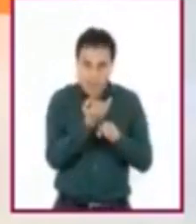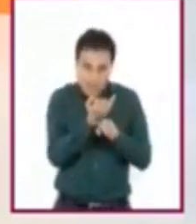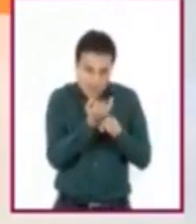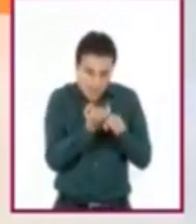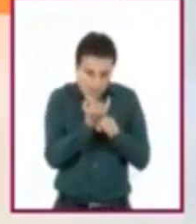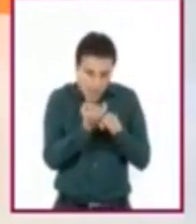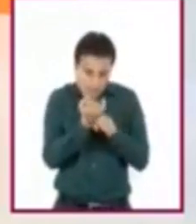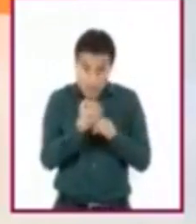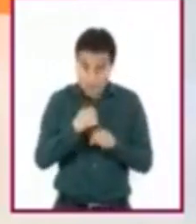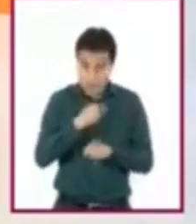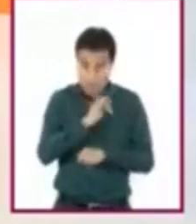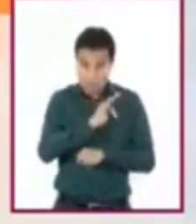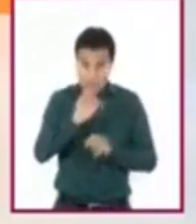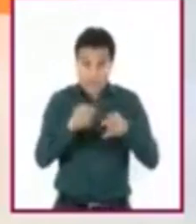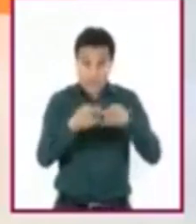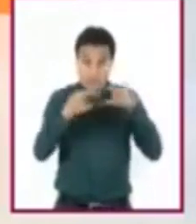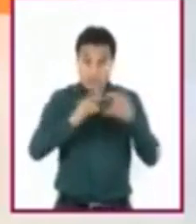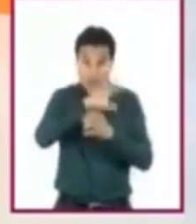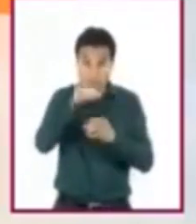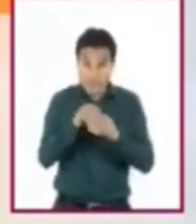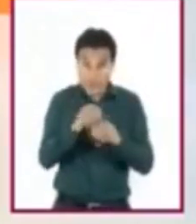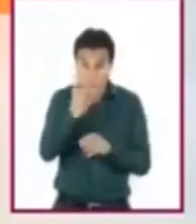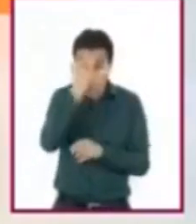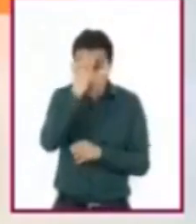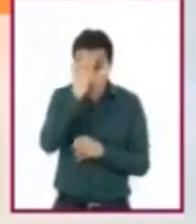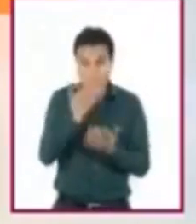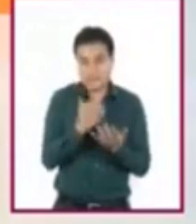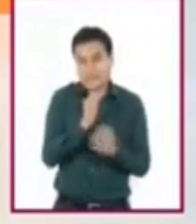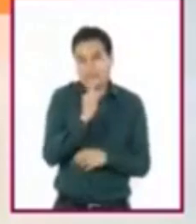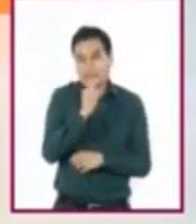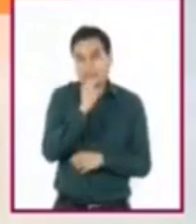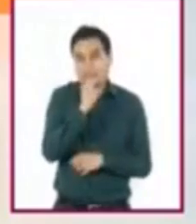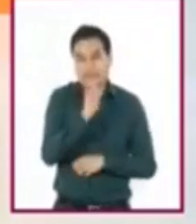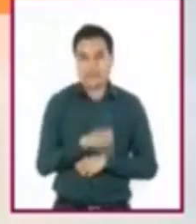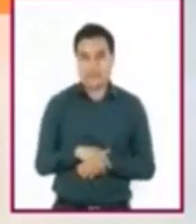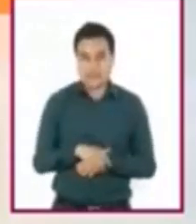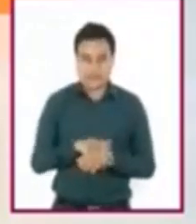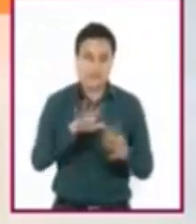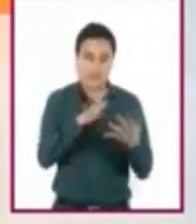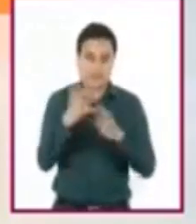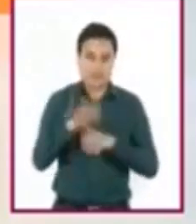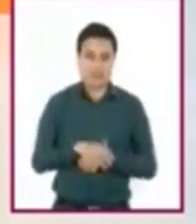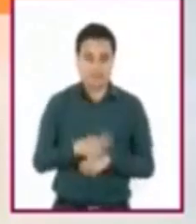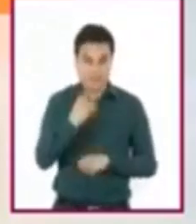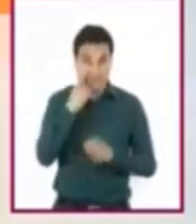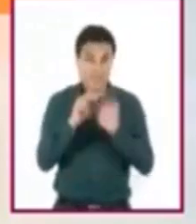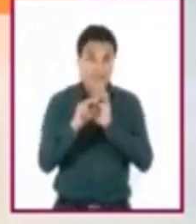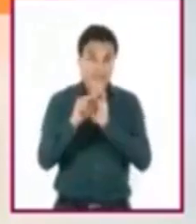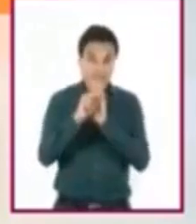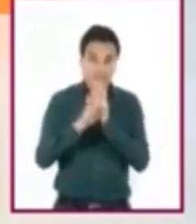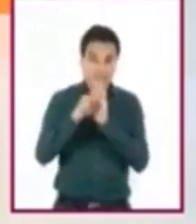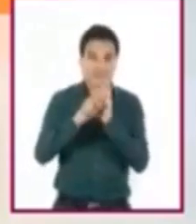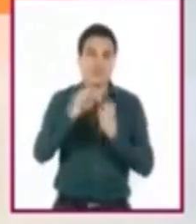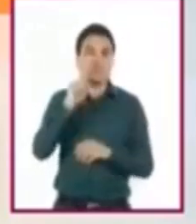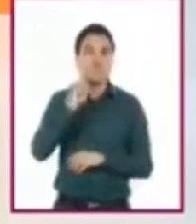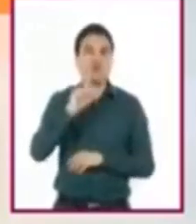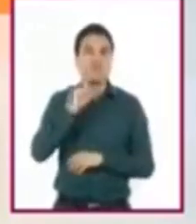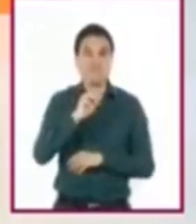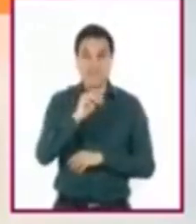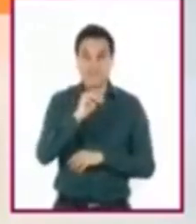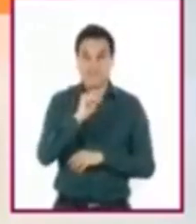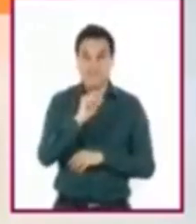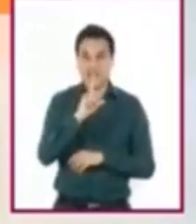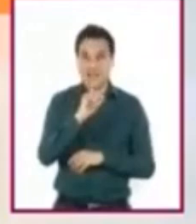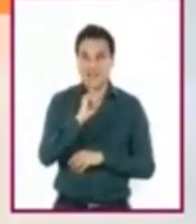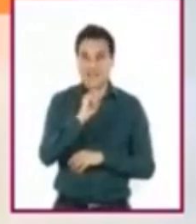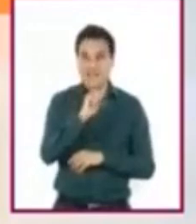manera exacta. Ahora, los invito a que observen el siguiente video, el papel de Malitzin en la historia, y al regreso